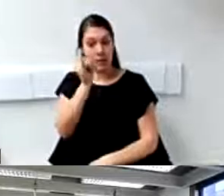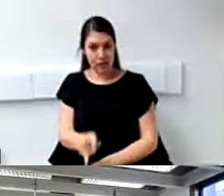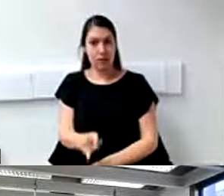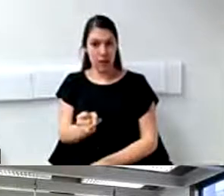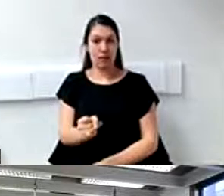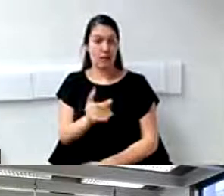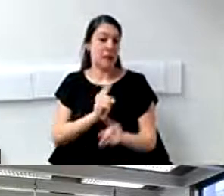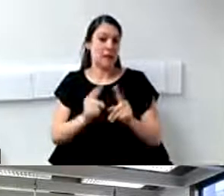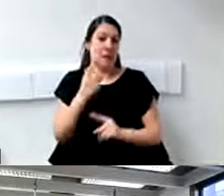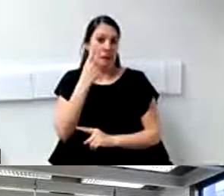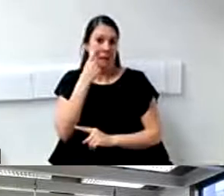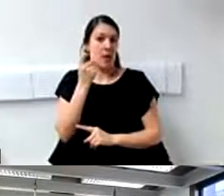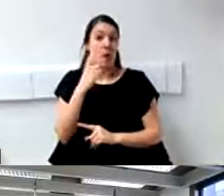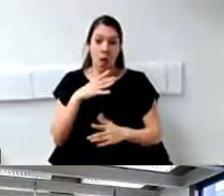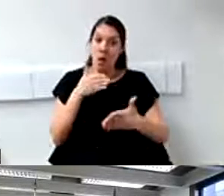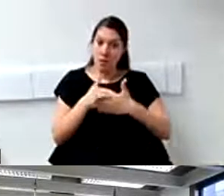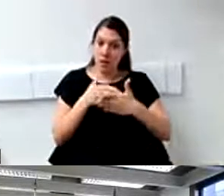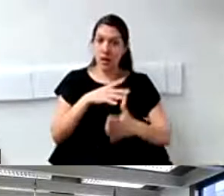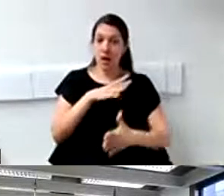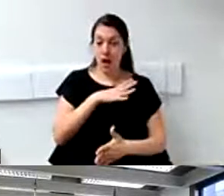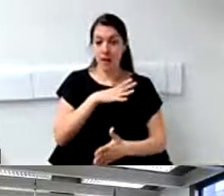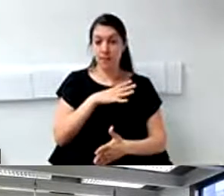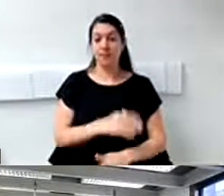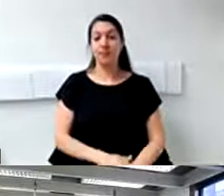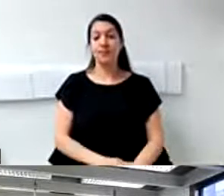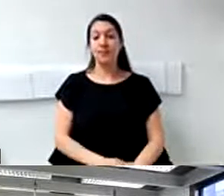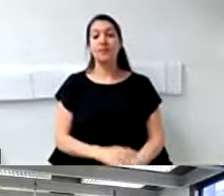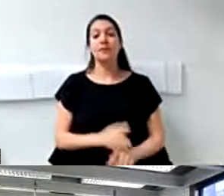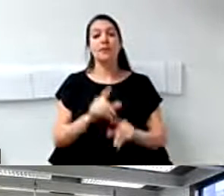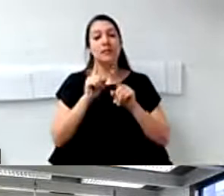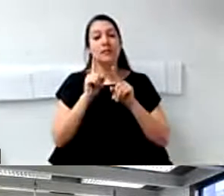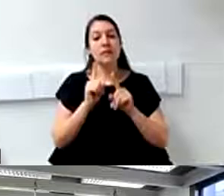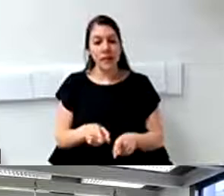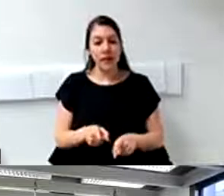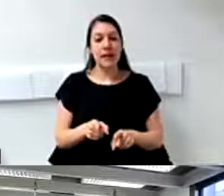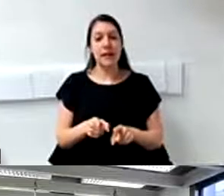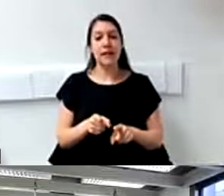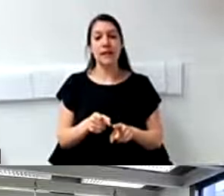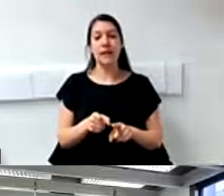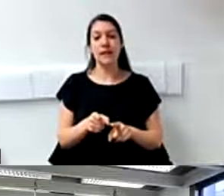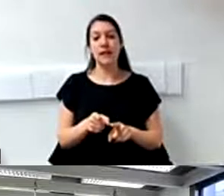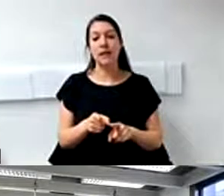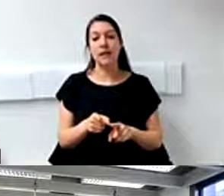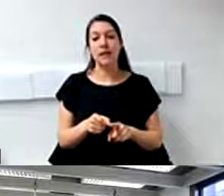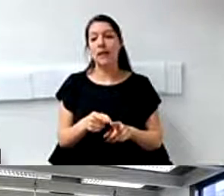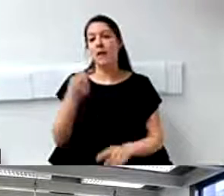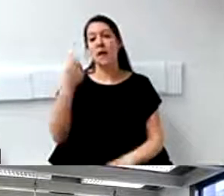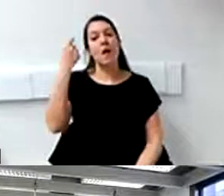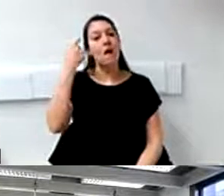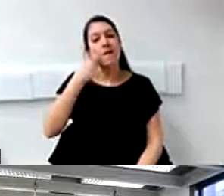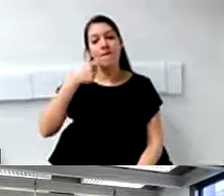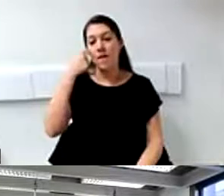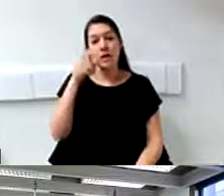Está. Sigo insistiendo, simplemente termino de... Faltan los arquitectos acá